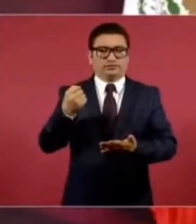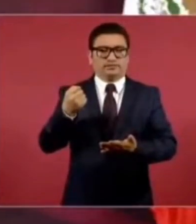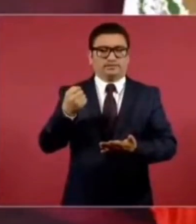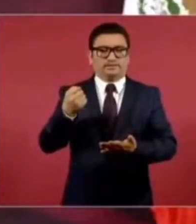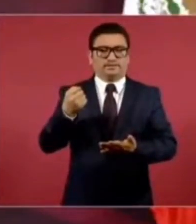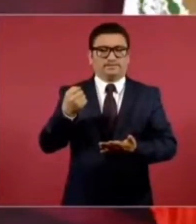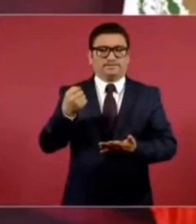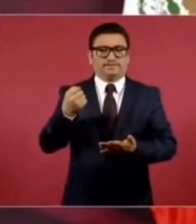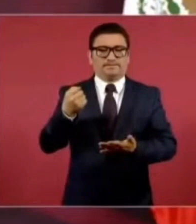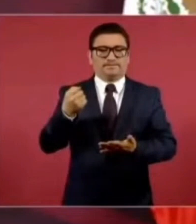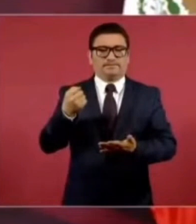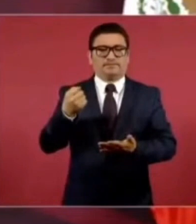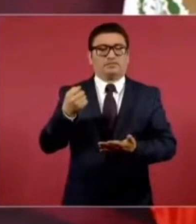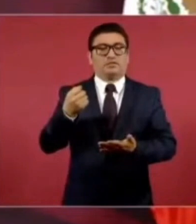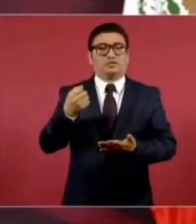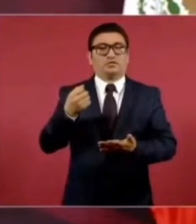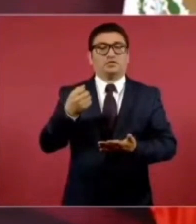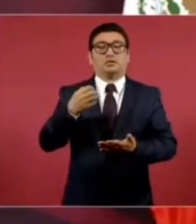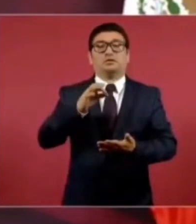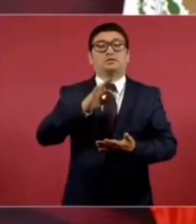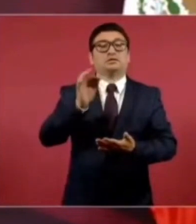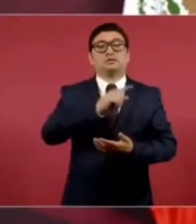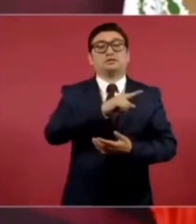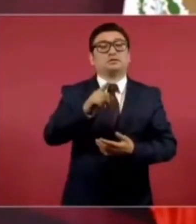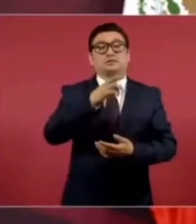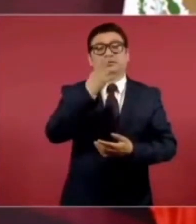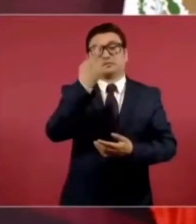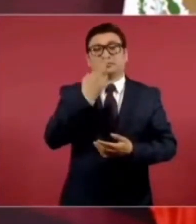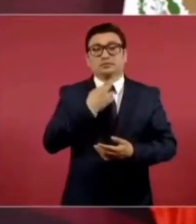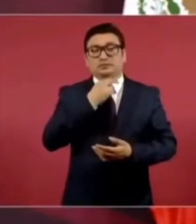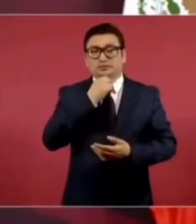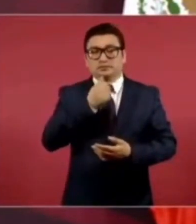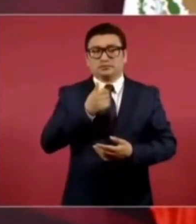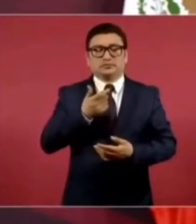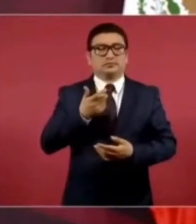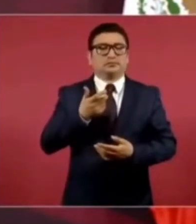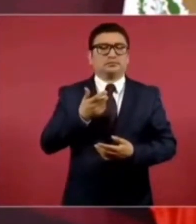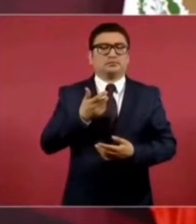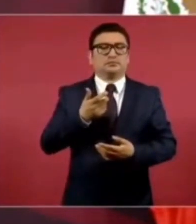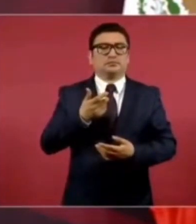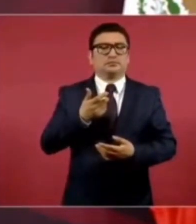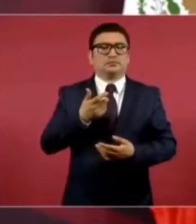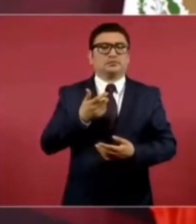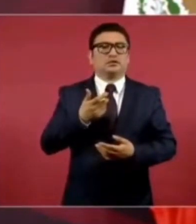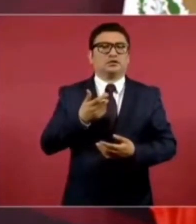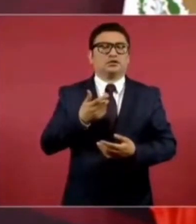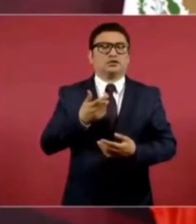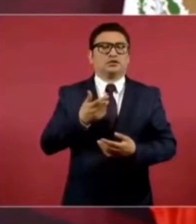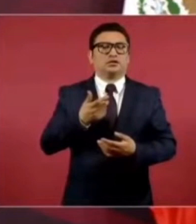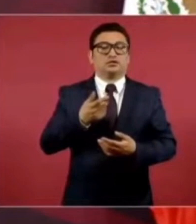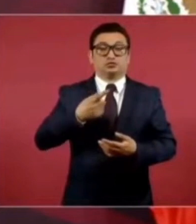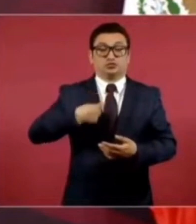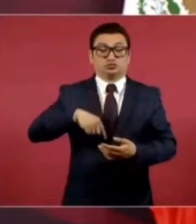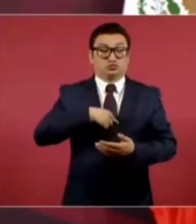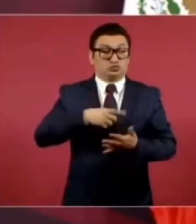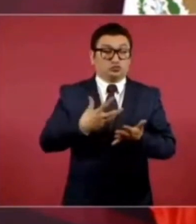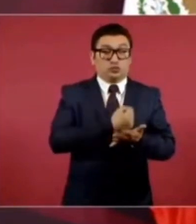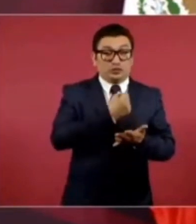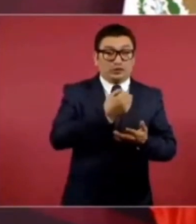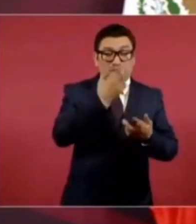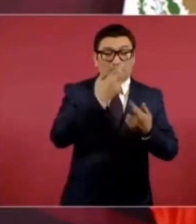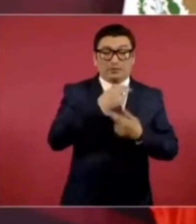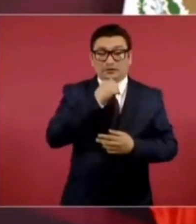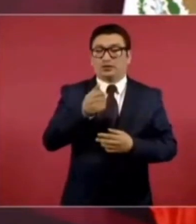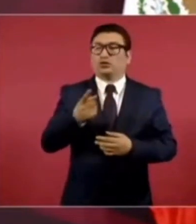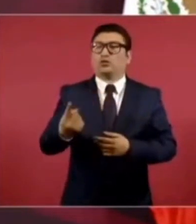este no nos hayan respetado eh el que ganamos me dijo